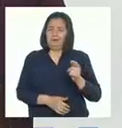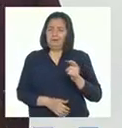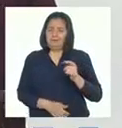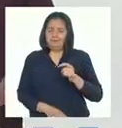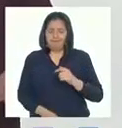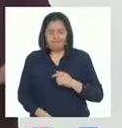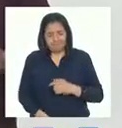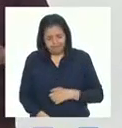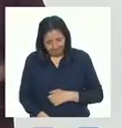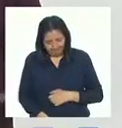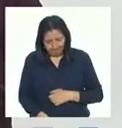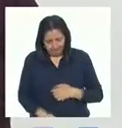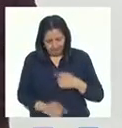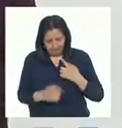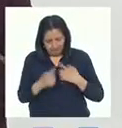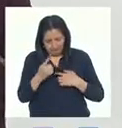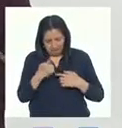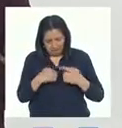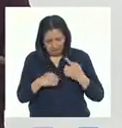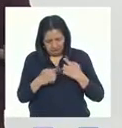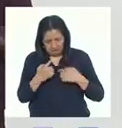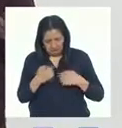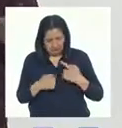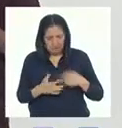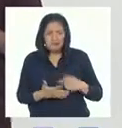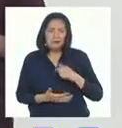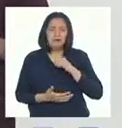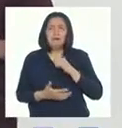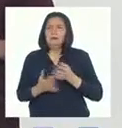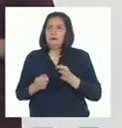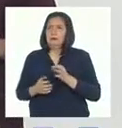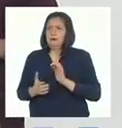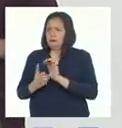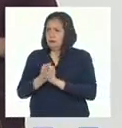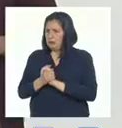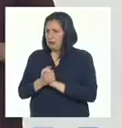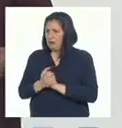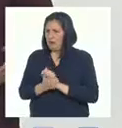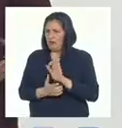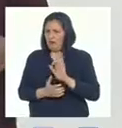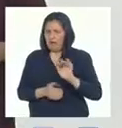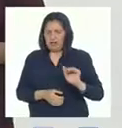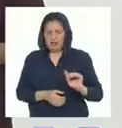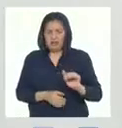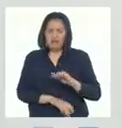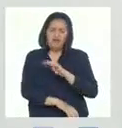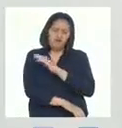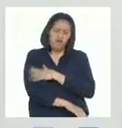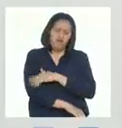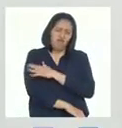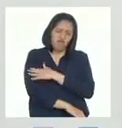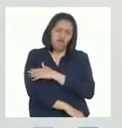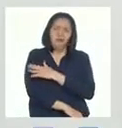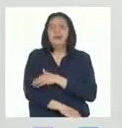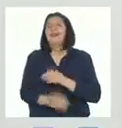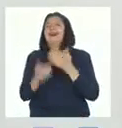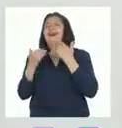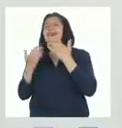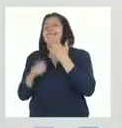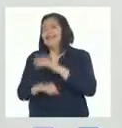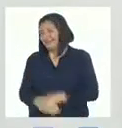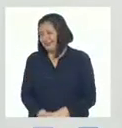agacha la cabeza y llora por esta gran injusticia. Su amigo Paco Fariña lo consuela.